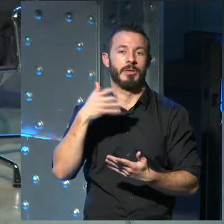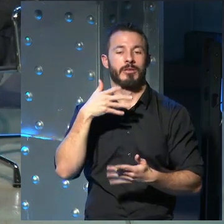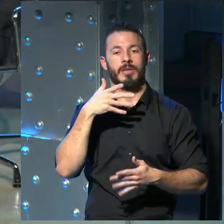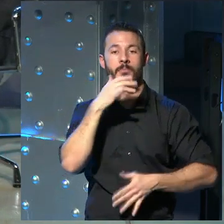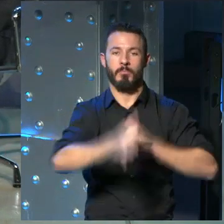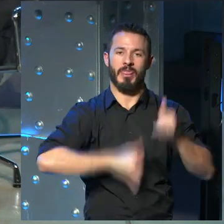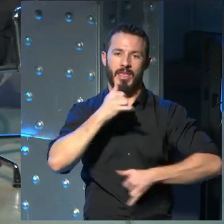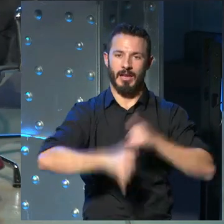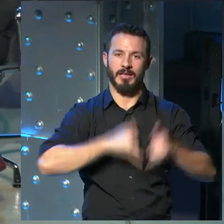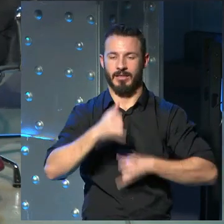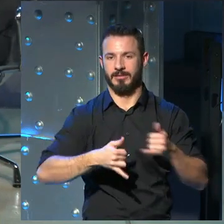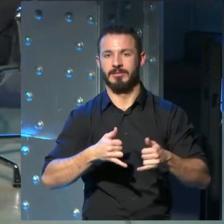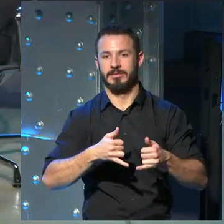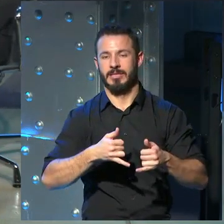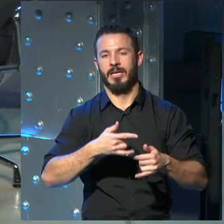Wheel,